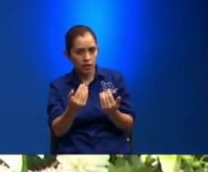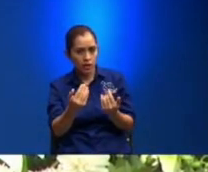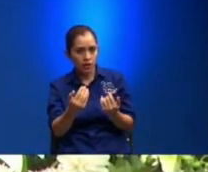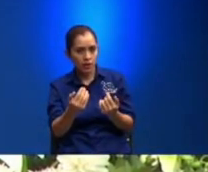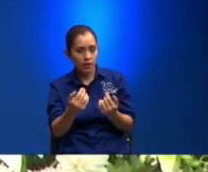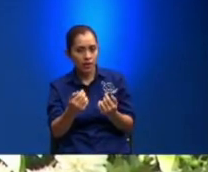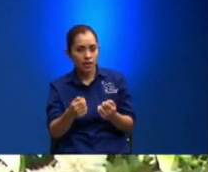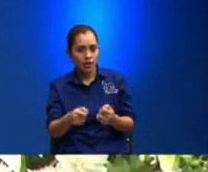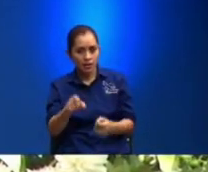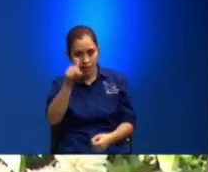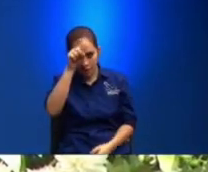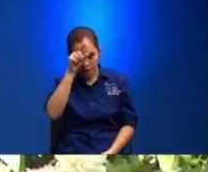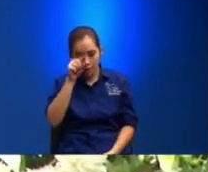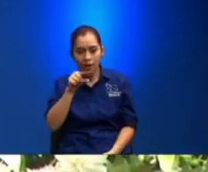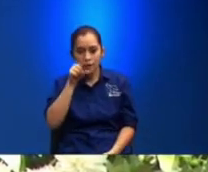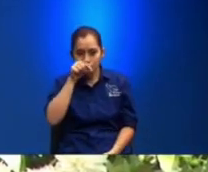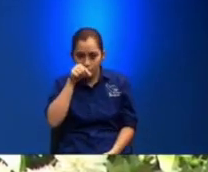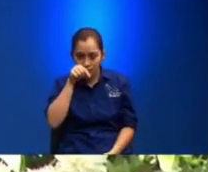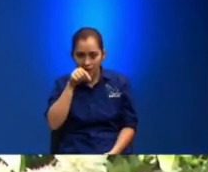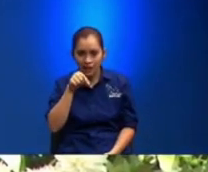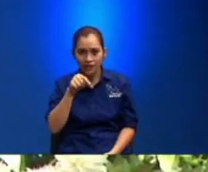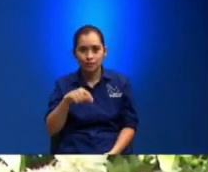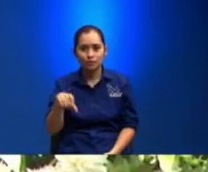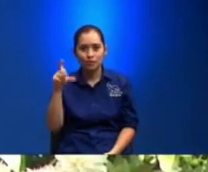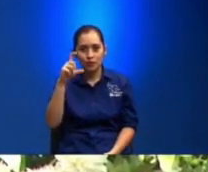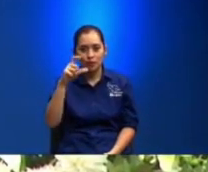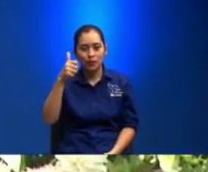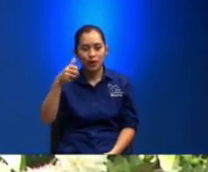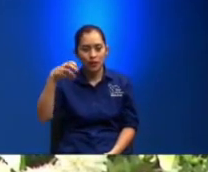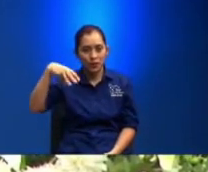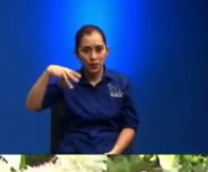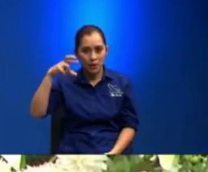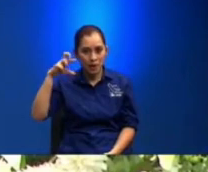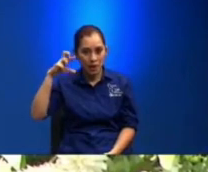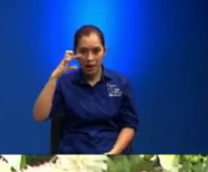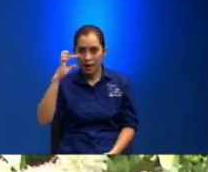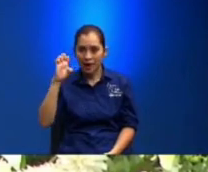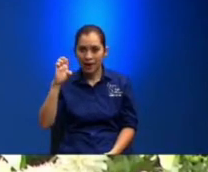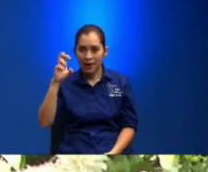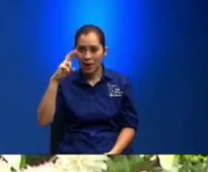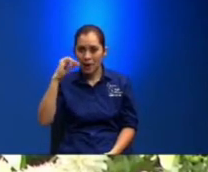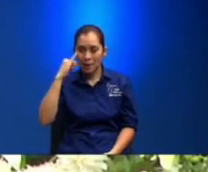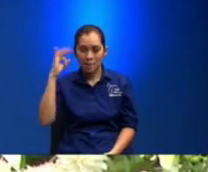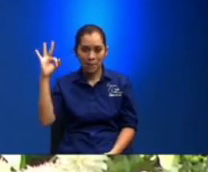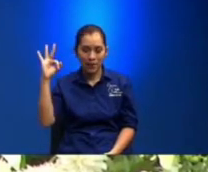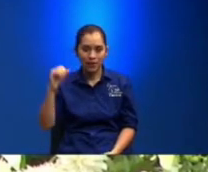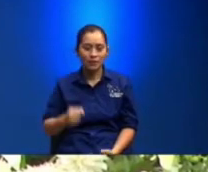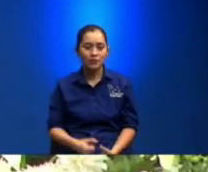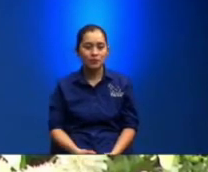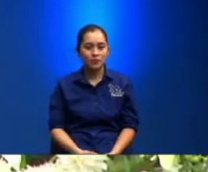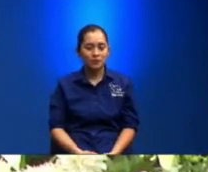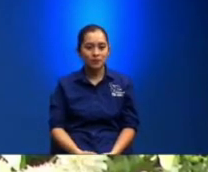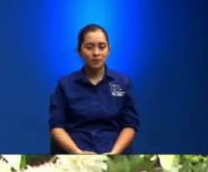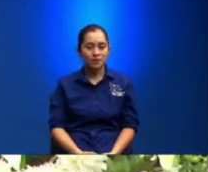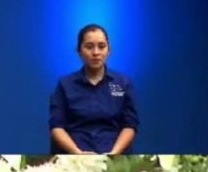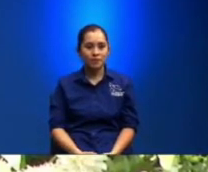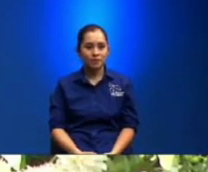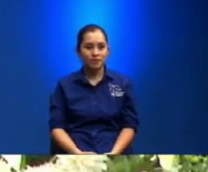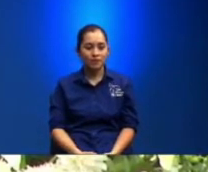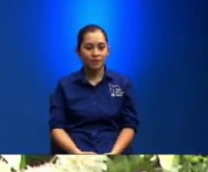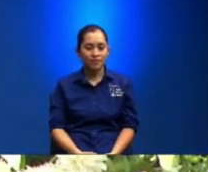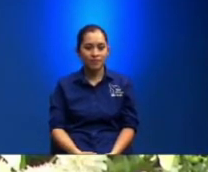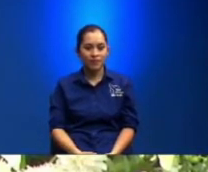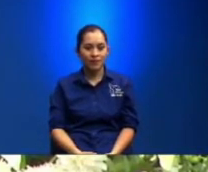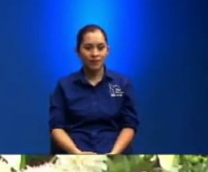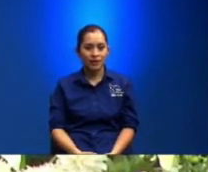ser sino mi pieza aquí parece que lo cocinan de una